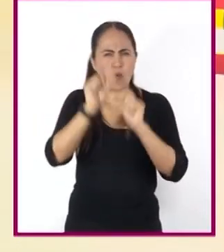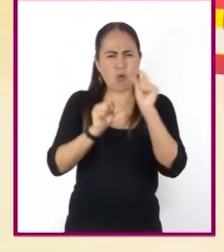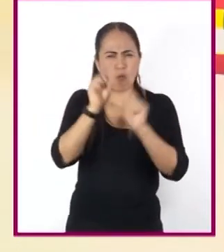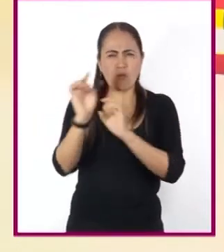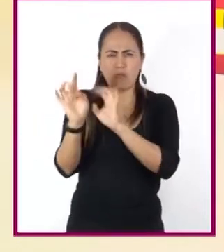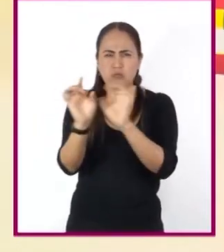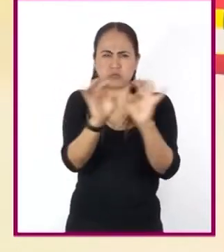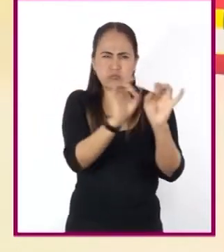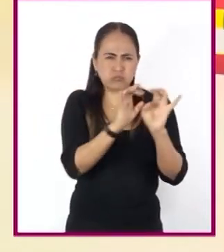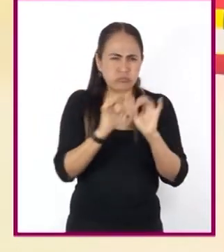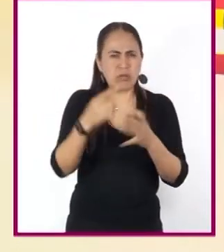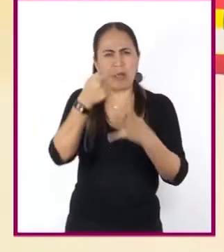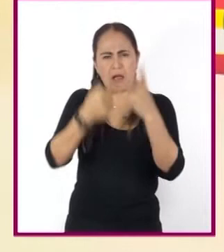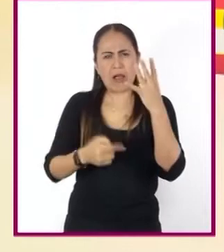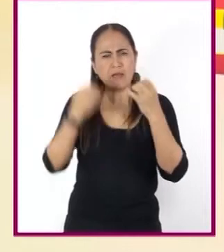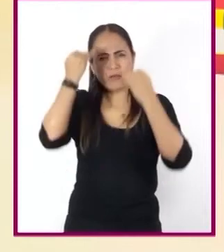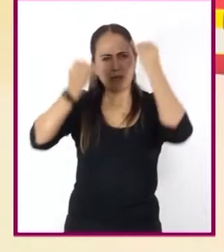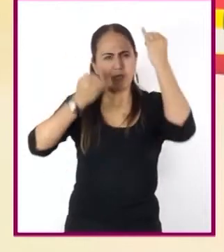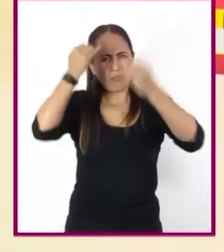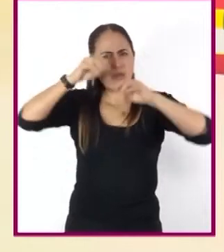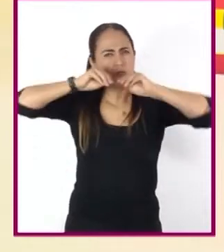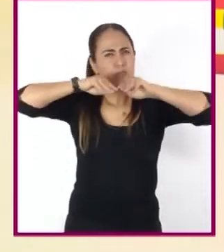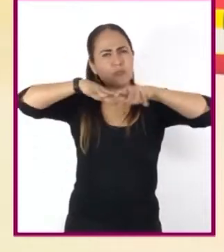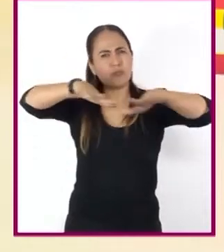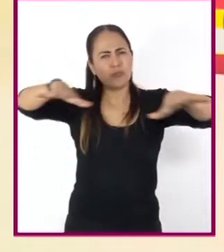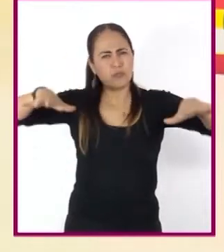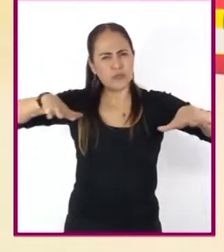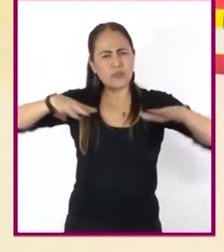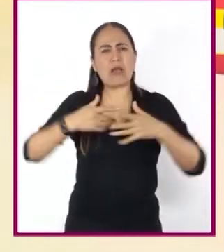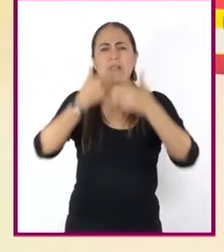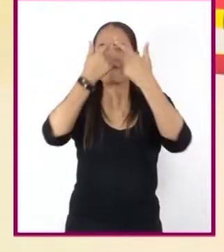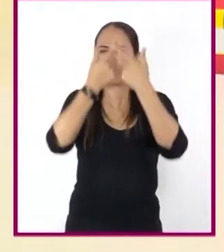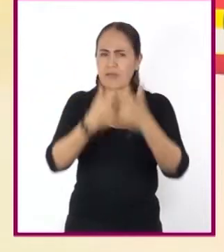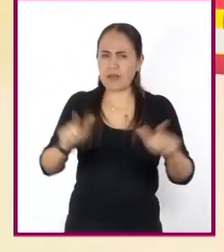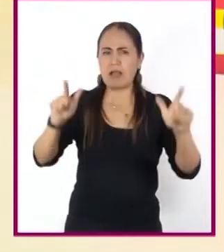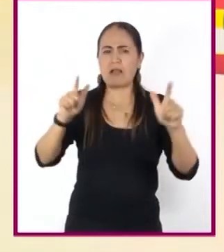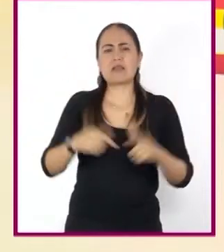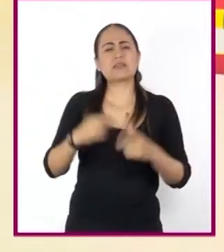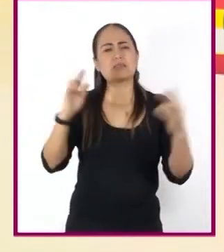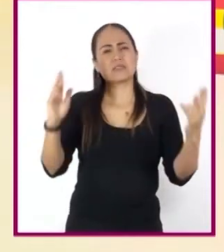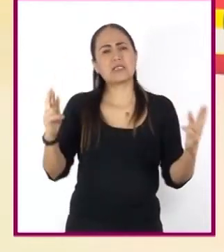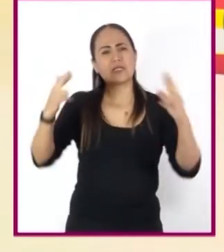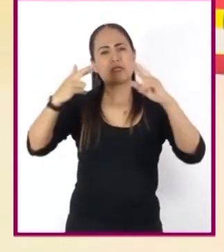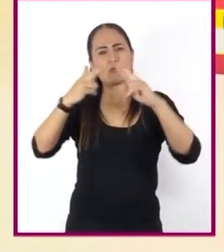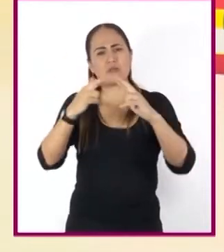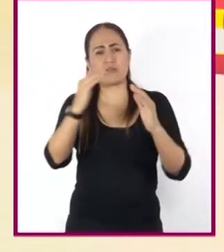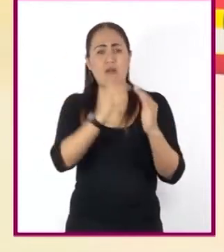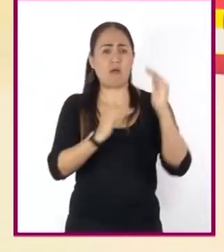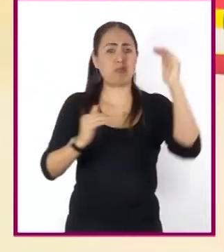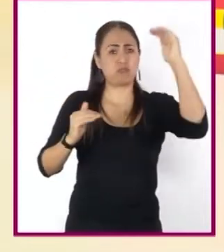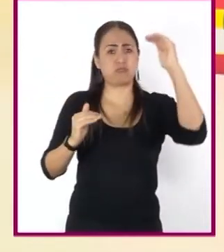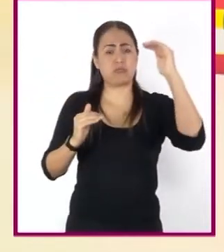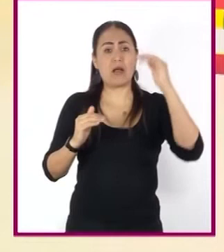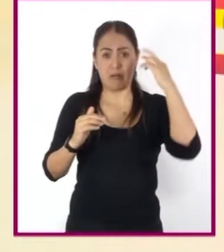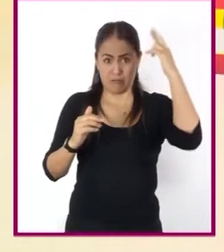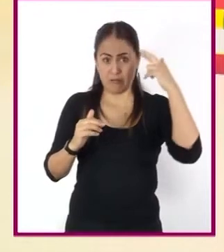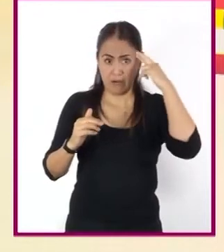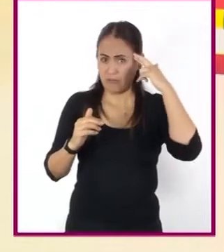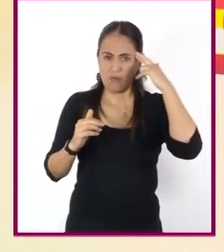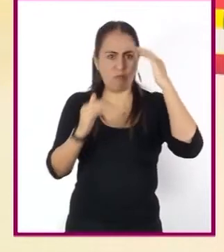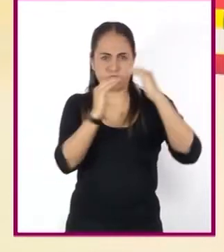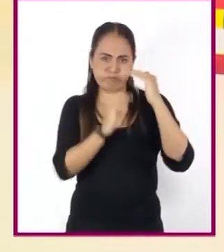libre circulación de las ideas republicanas, liberales y religiosas sobre la autoridad y la forma de